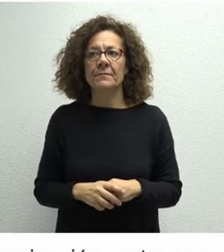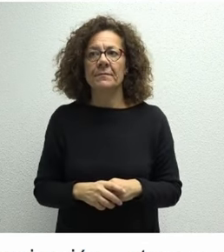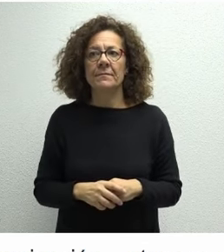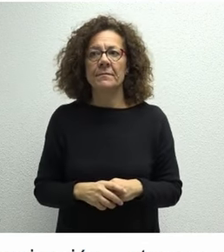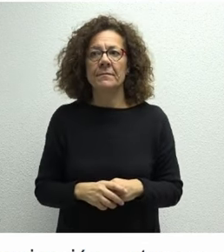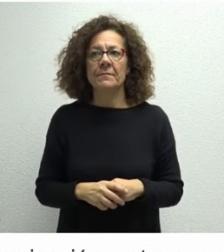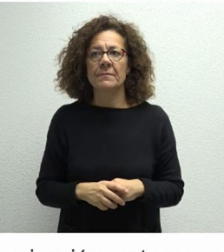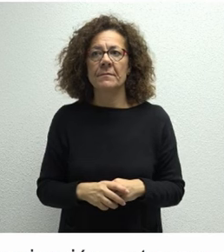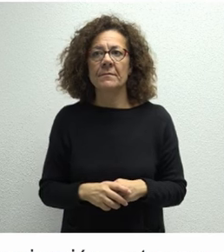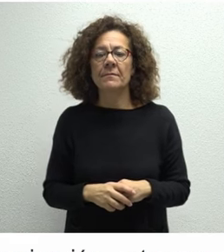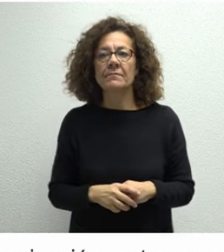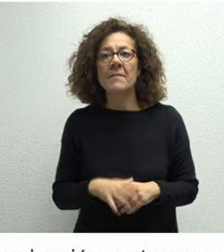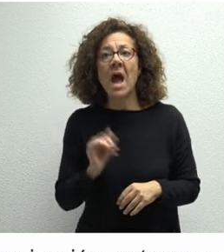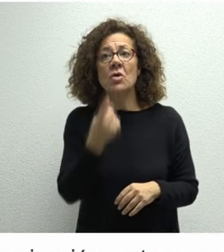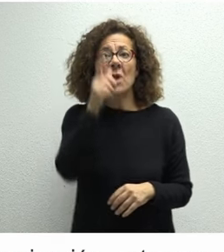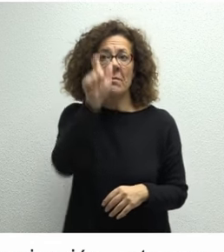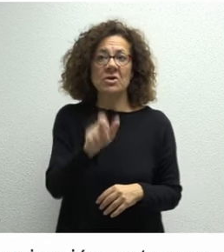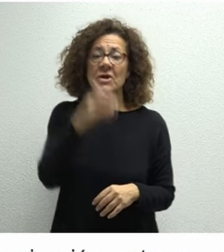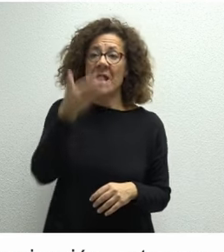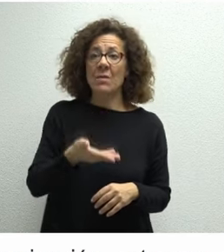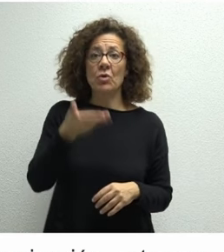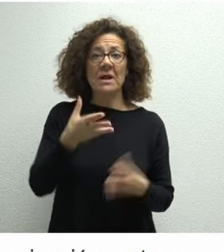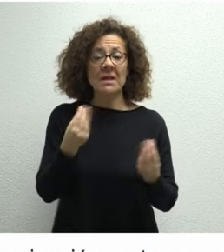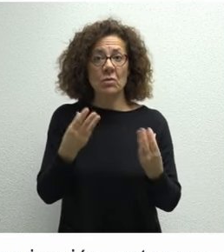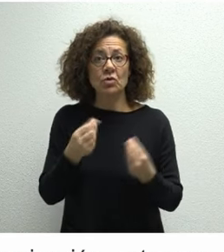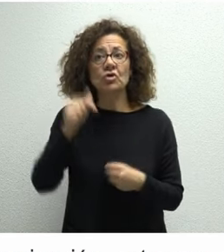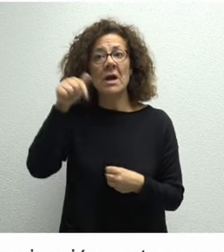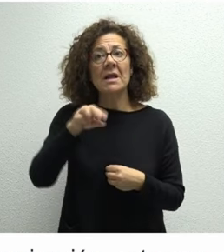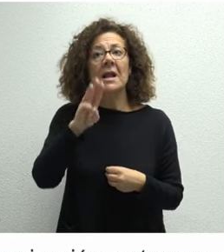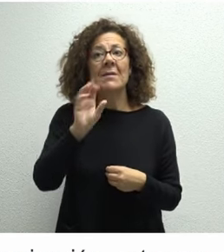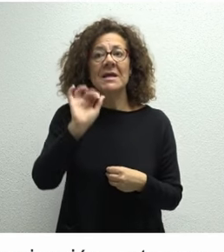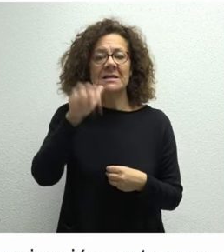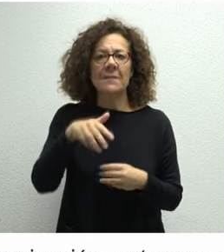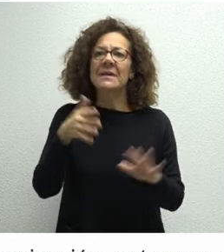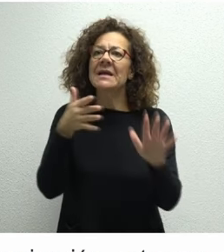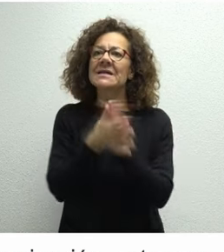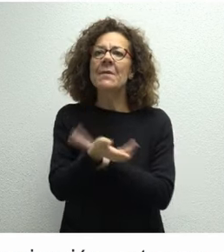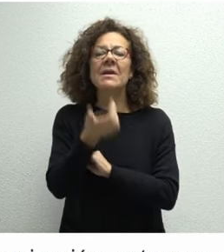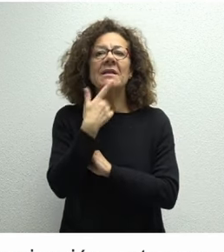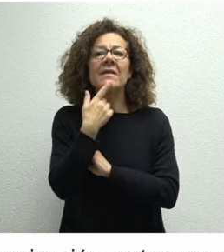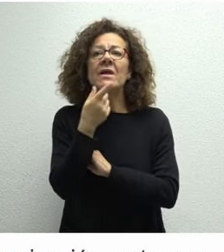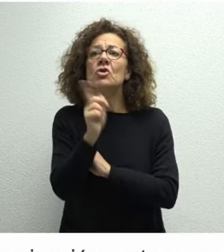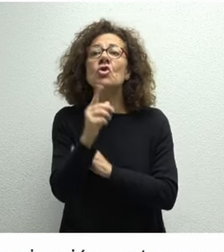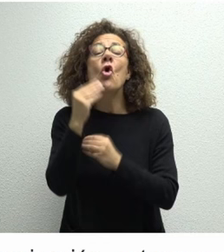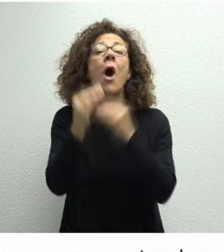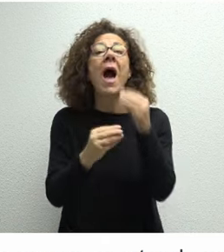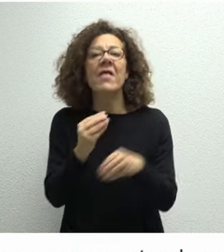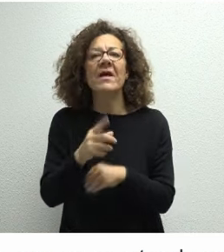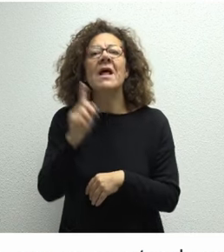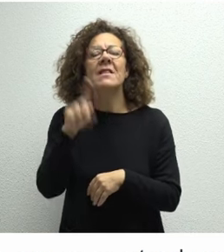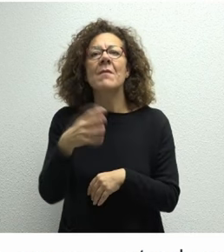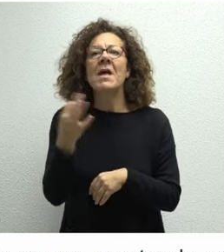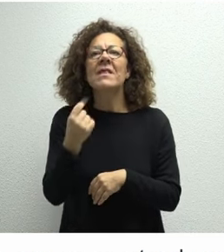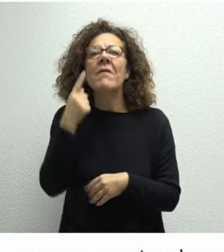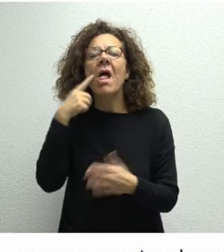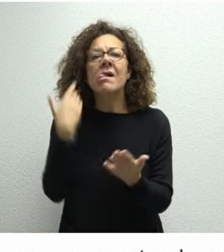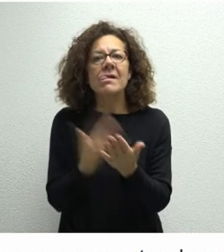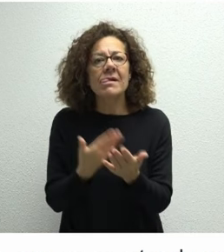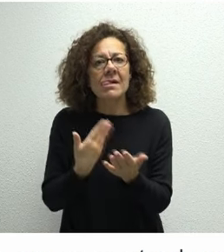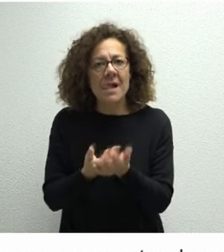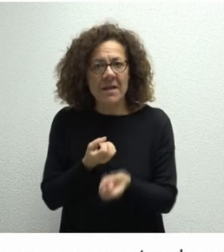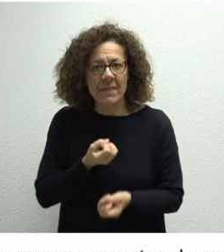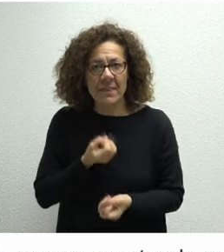eh Hay una persona muy importante aquí en el pisam que siempre dice que no es solo hacer sino que hay que poderlo evidenciar con